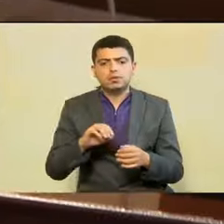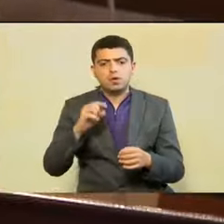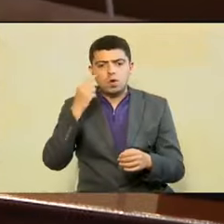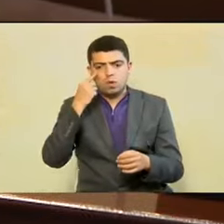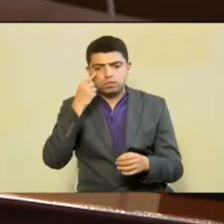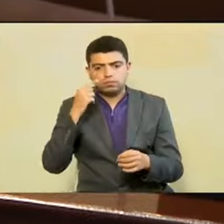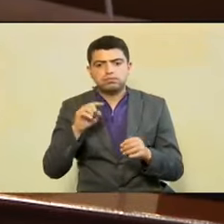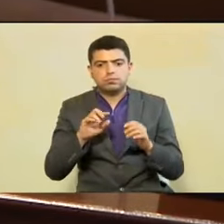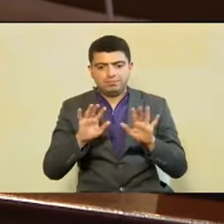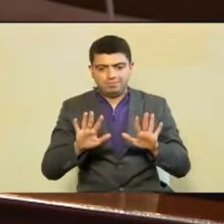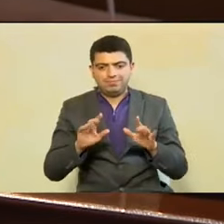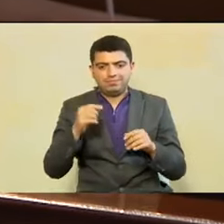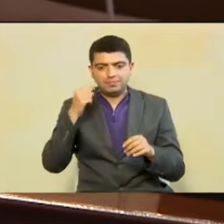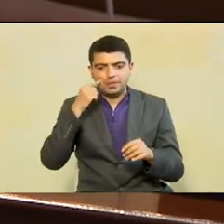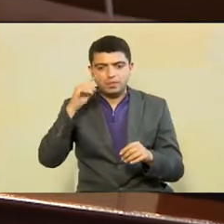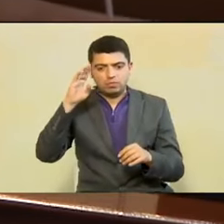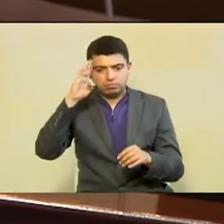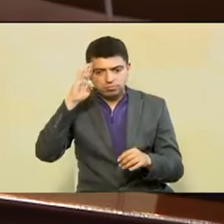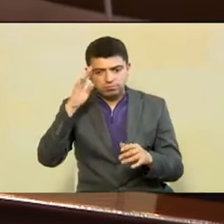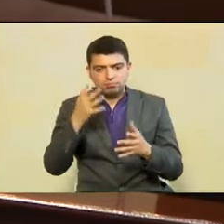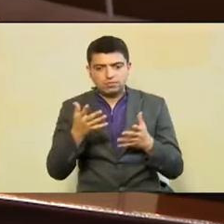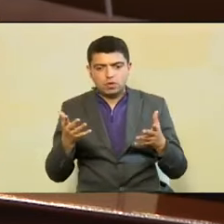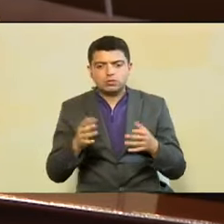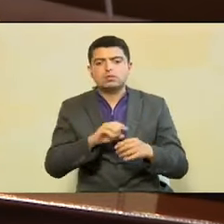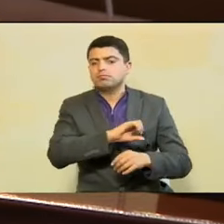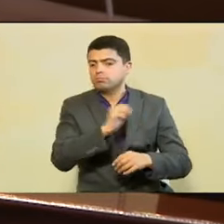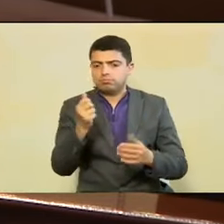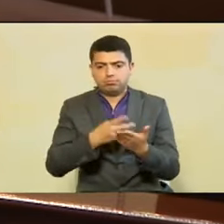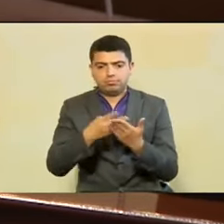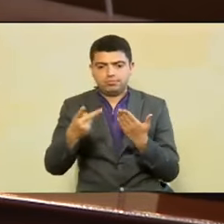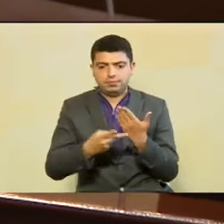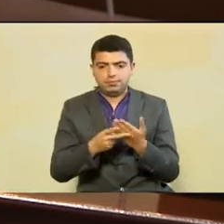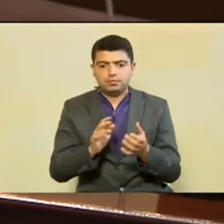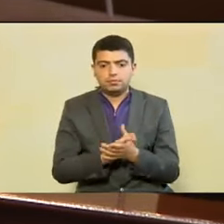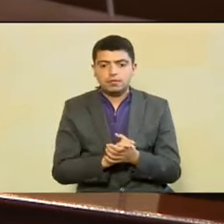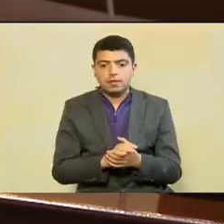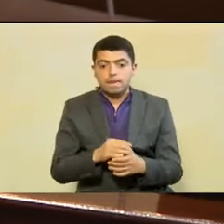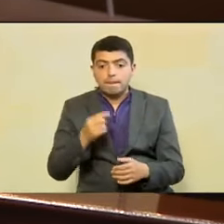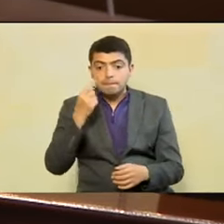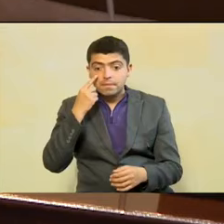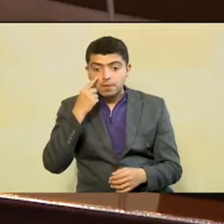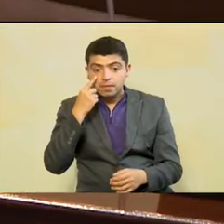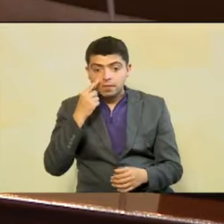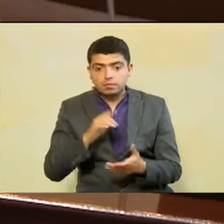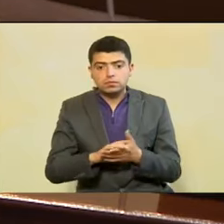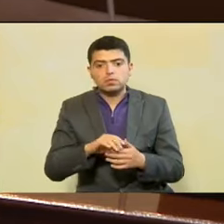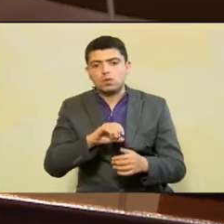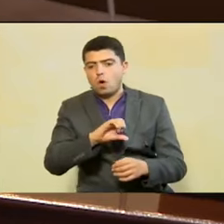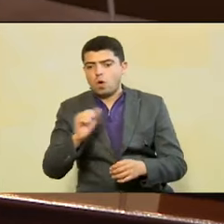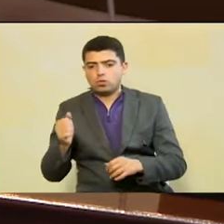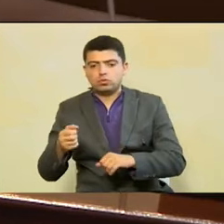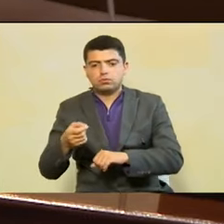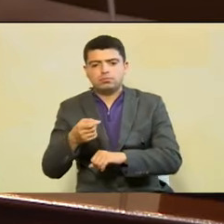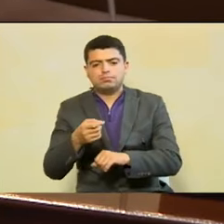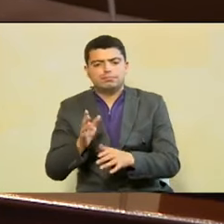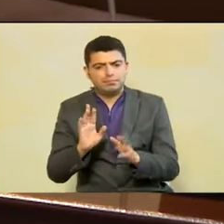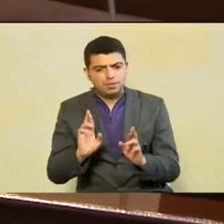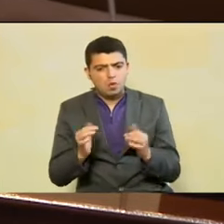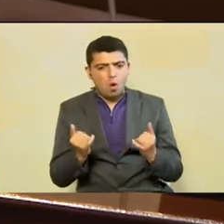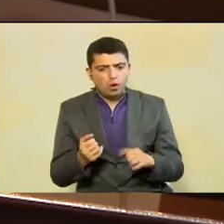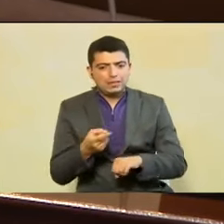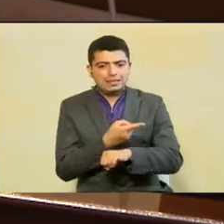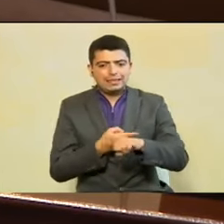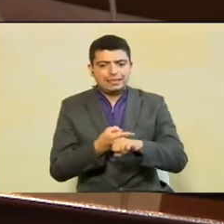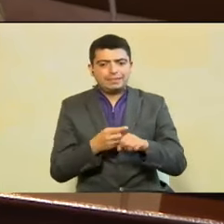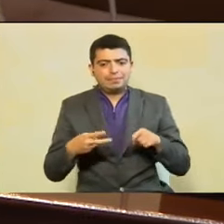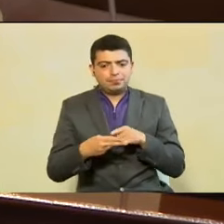estamos que solo decía ayer que por unos por unas horas no se pudo publicar y Esperamos que es un